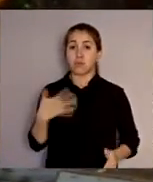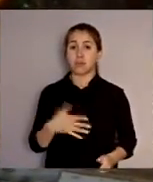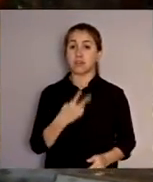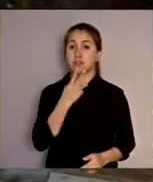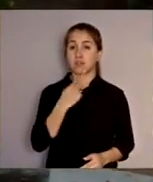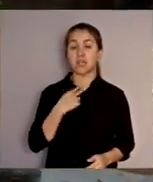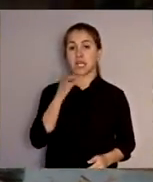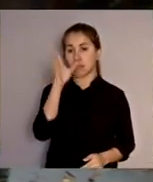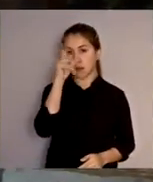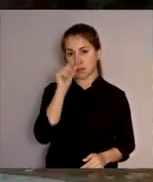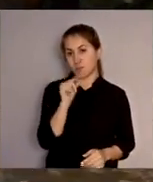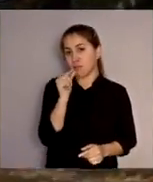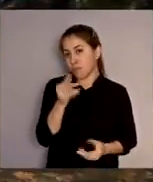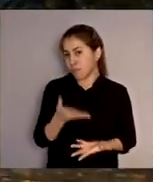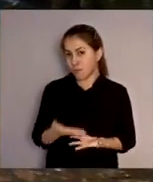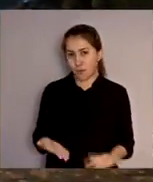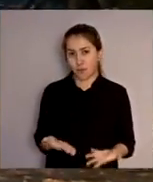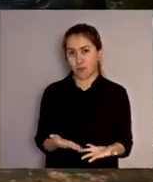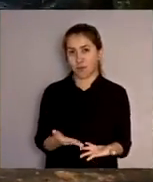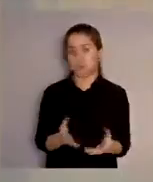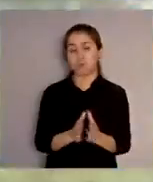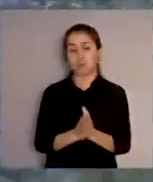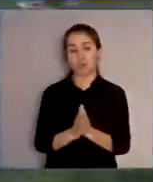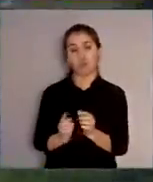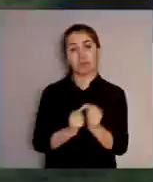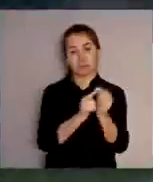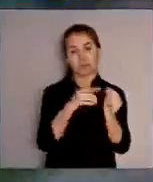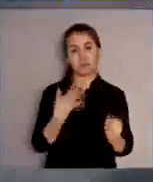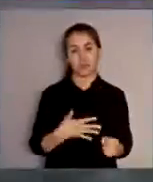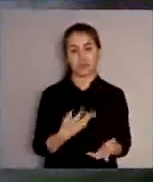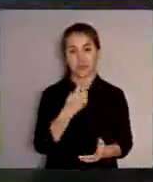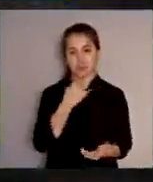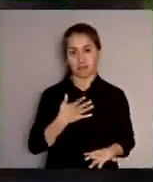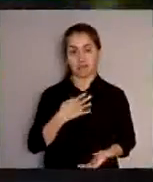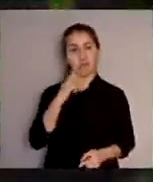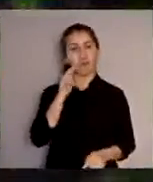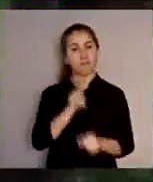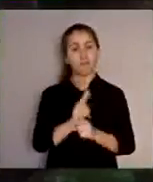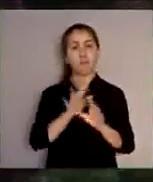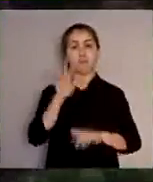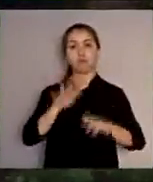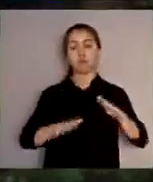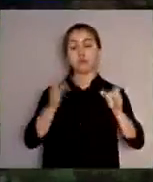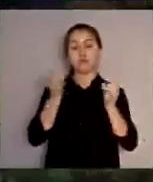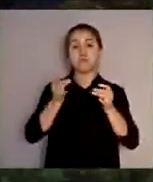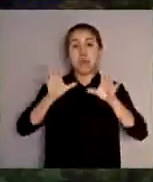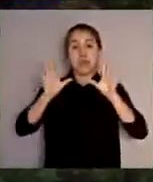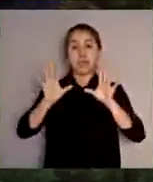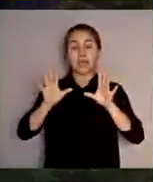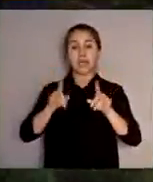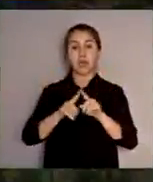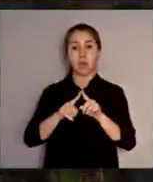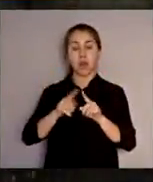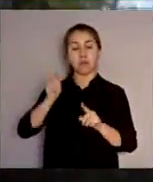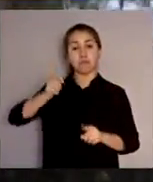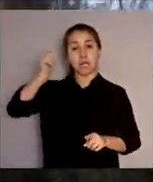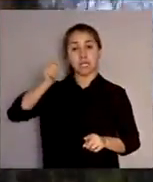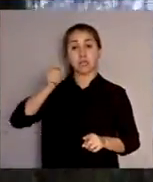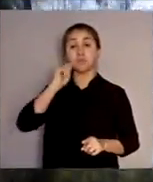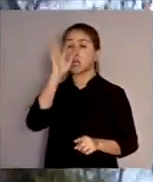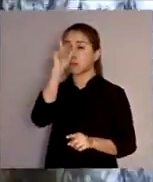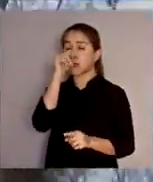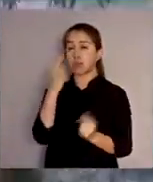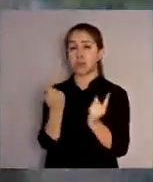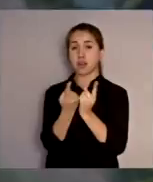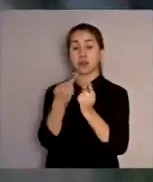vida enamorarse un poco, es una parte fundamental, ¿no es cierto? Pero cuando ves Montaña Mágica. Sí, ¿uno se enamora de